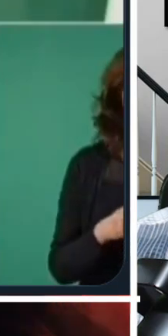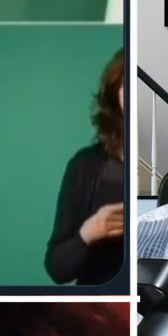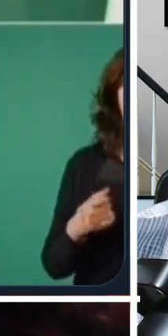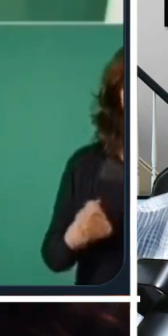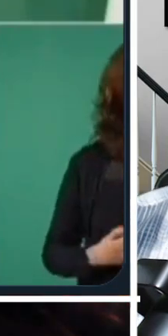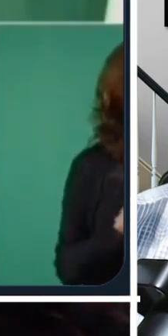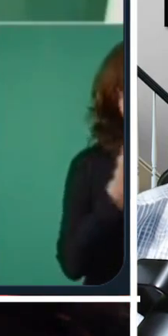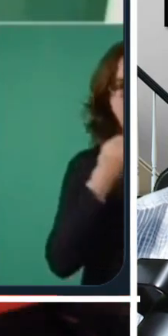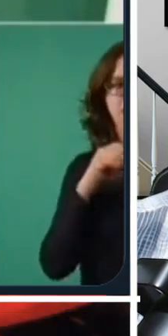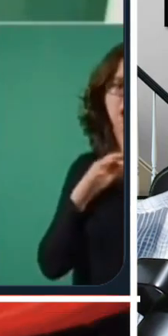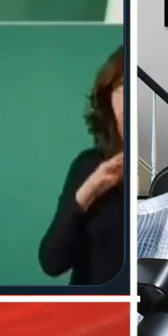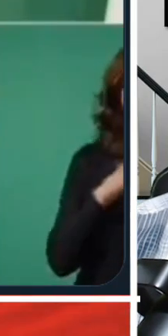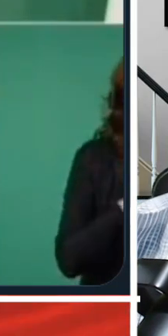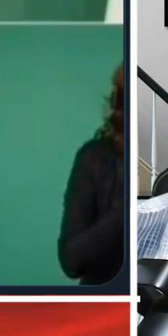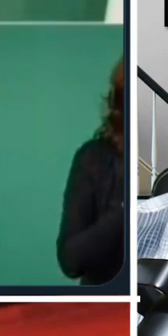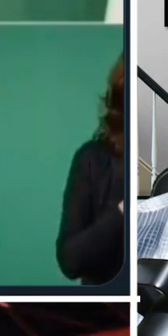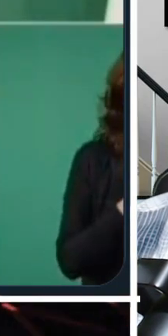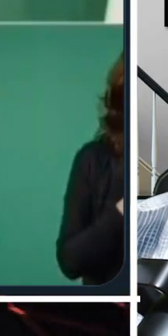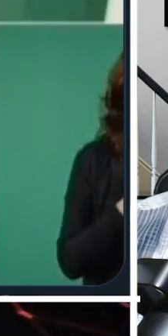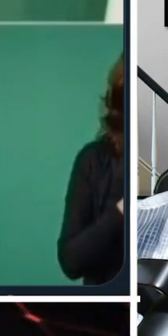se le derrocó